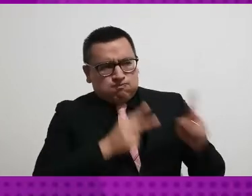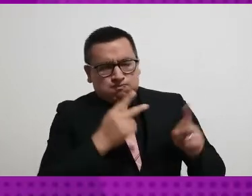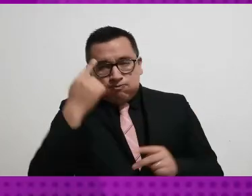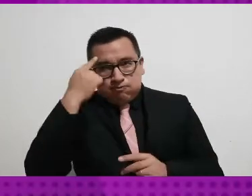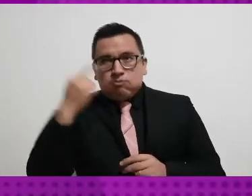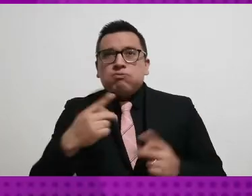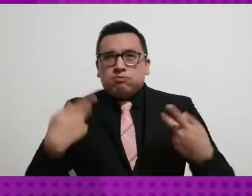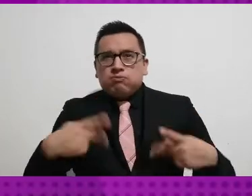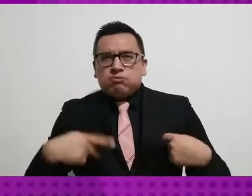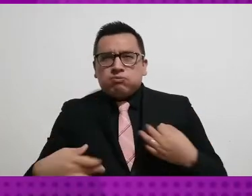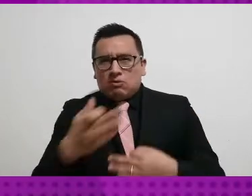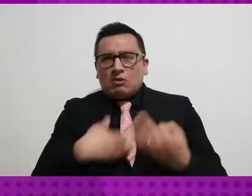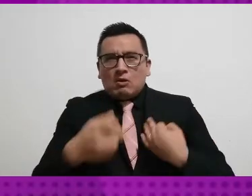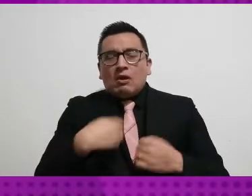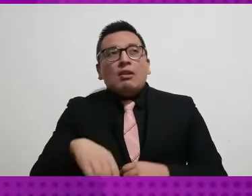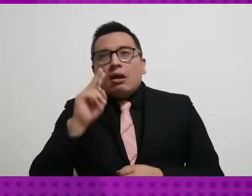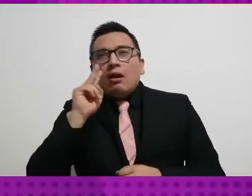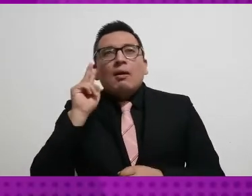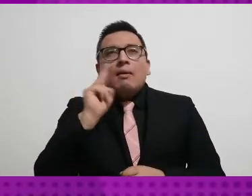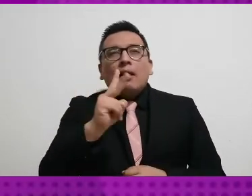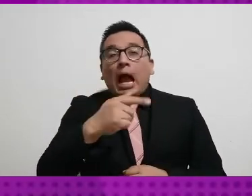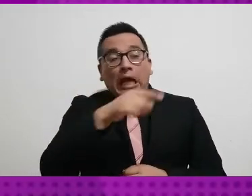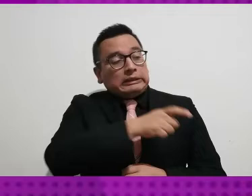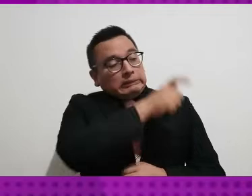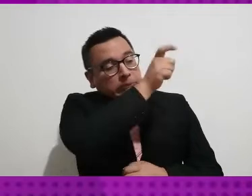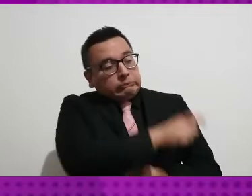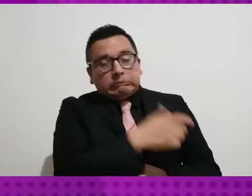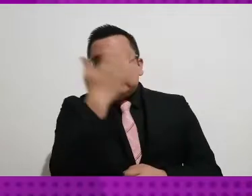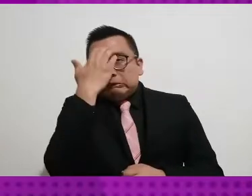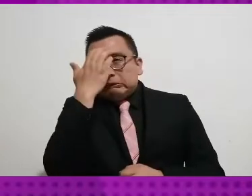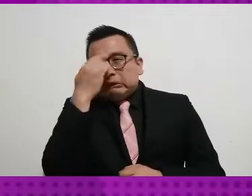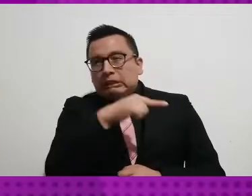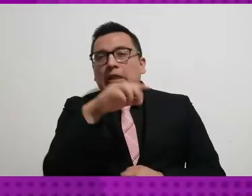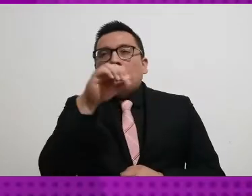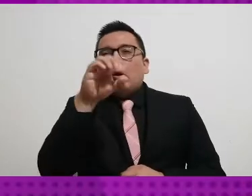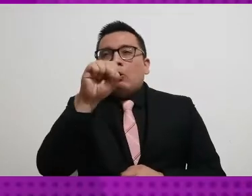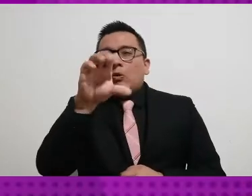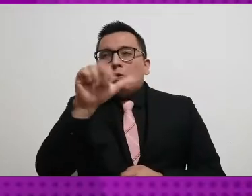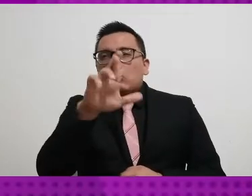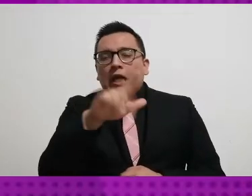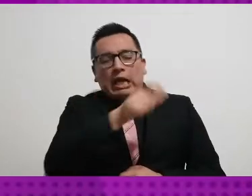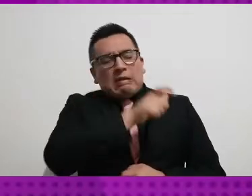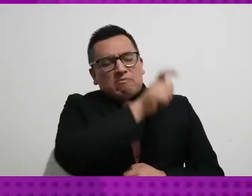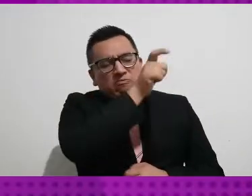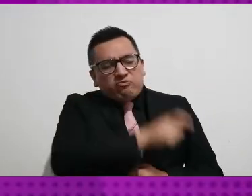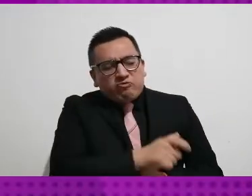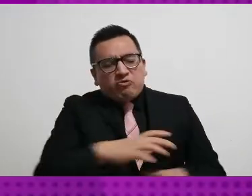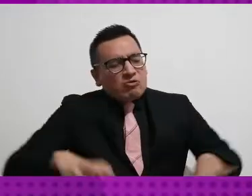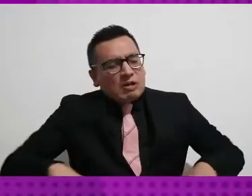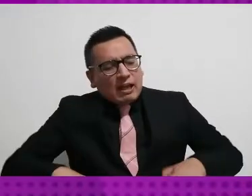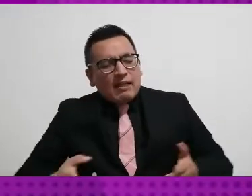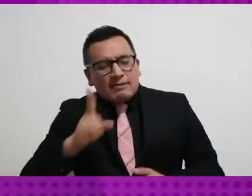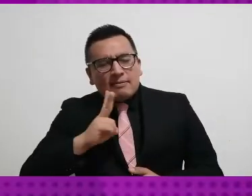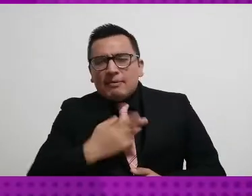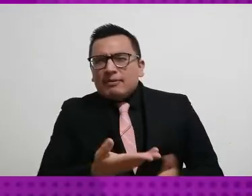las personas que nos están viendo, las personas que nos están escuchando, conozcan a Óscar Daniel, la persona, el ser humano. ¿Qué